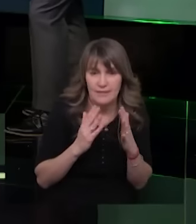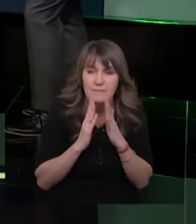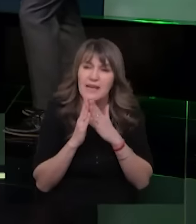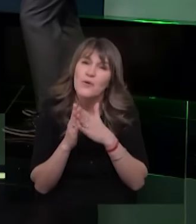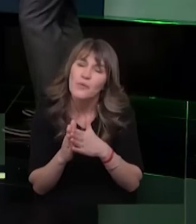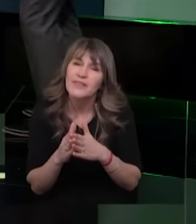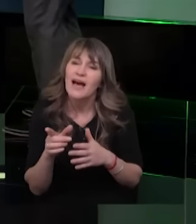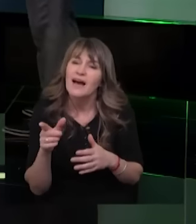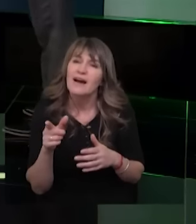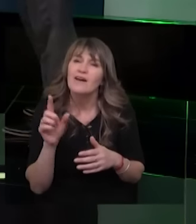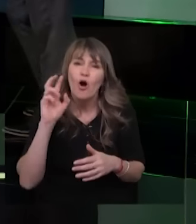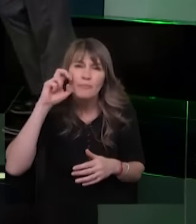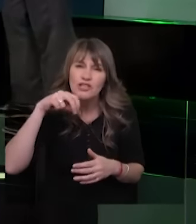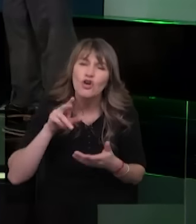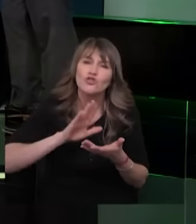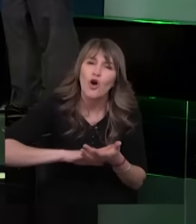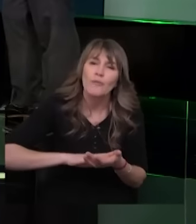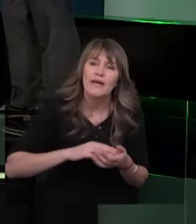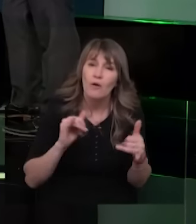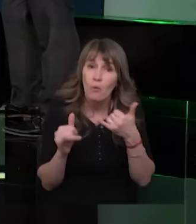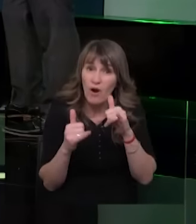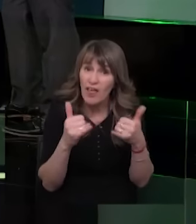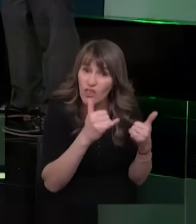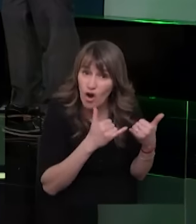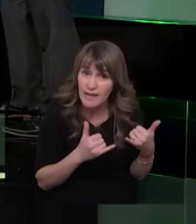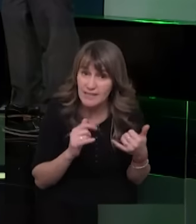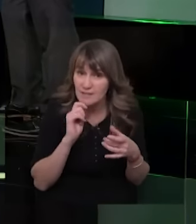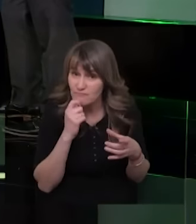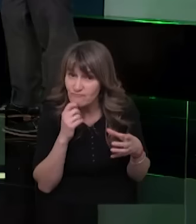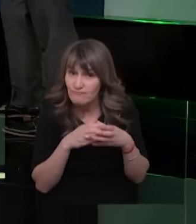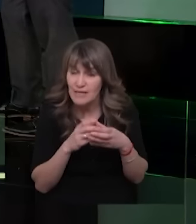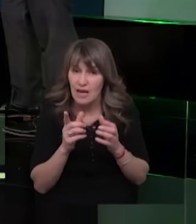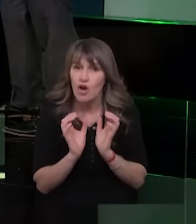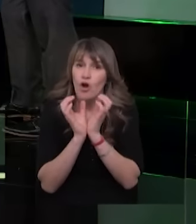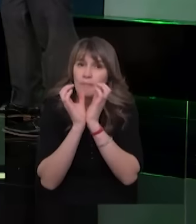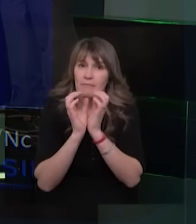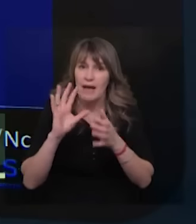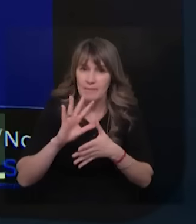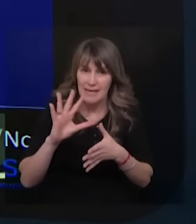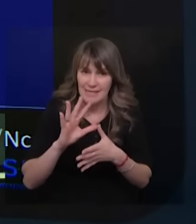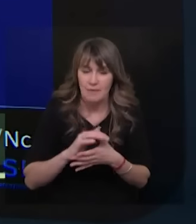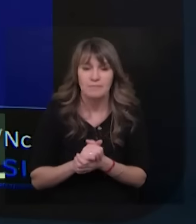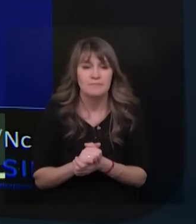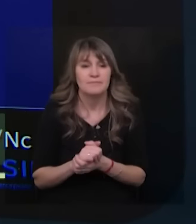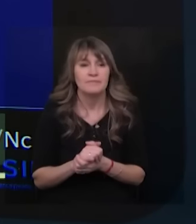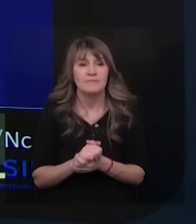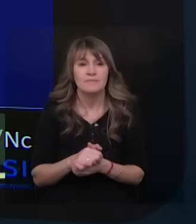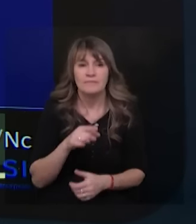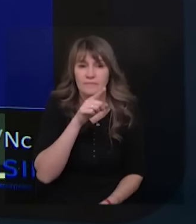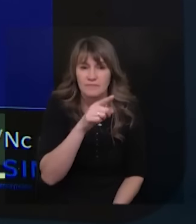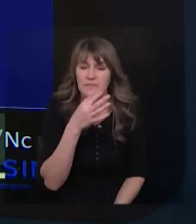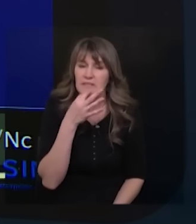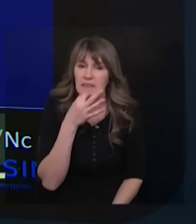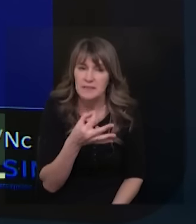ciudadana cuál era su opinión acerca del plantel convocado para esta copa América bien y Aquí vemos que es